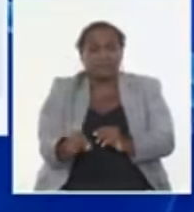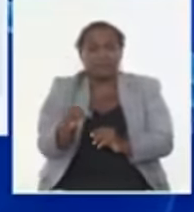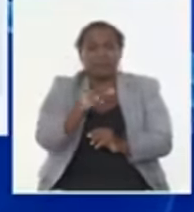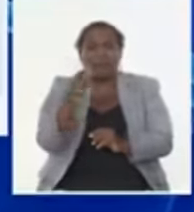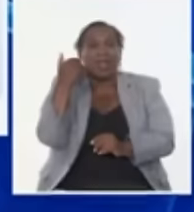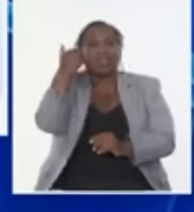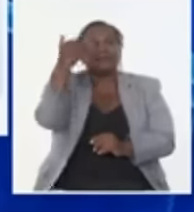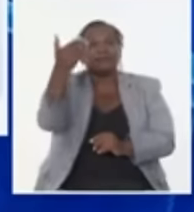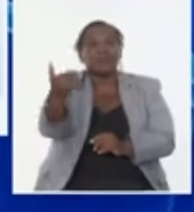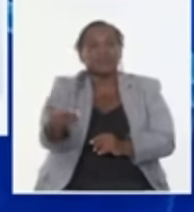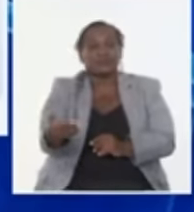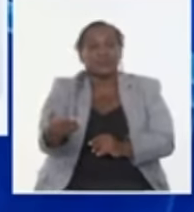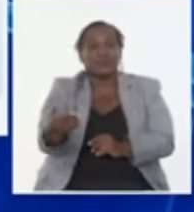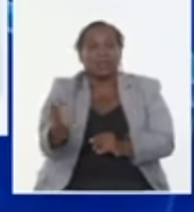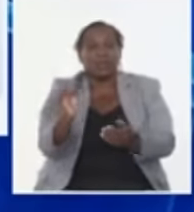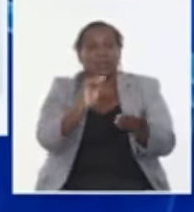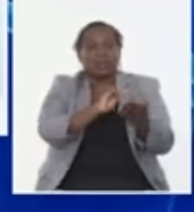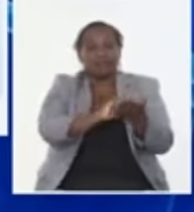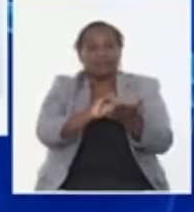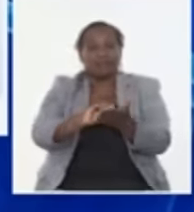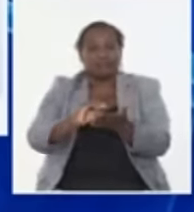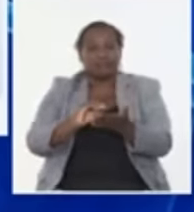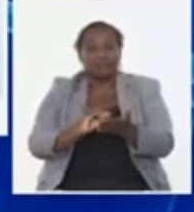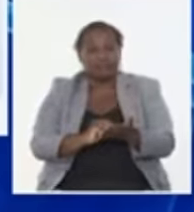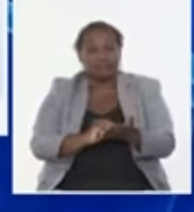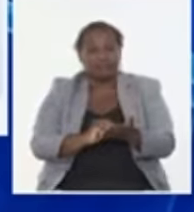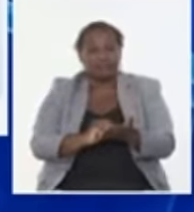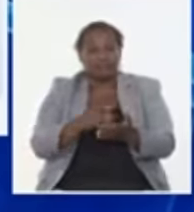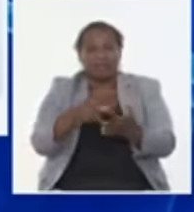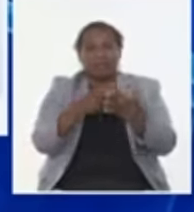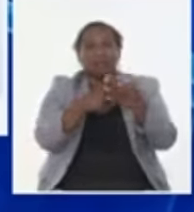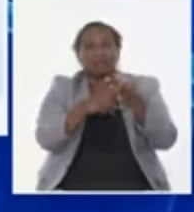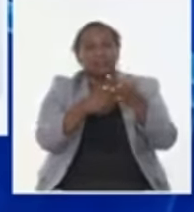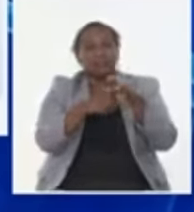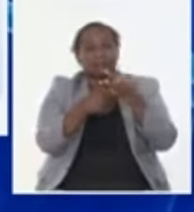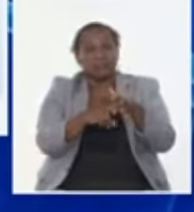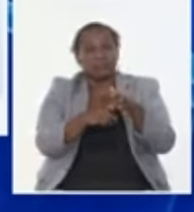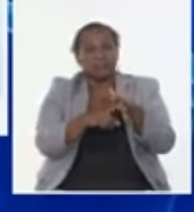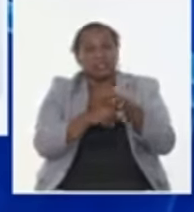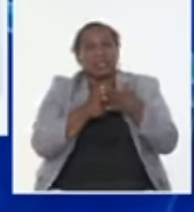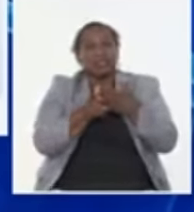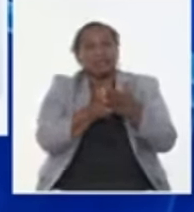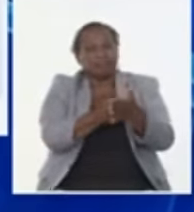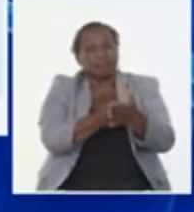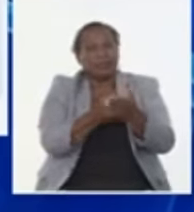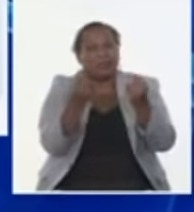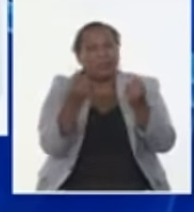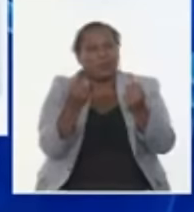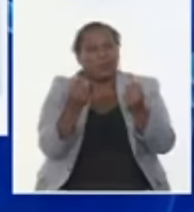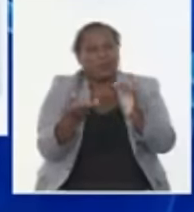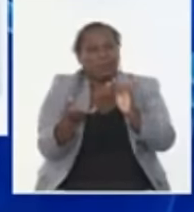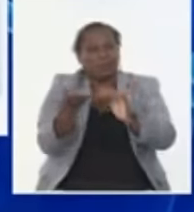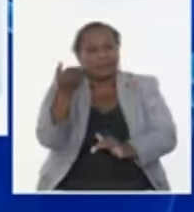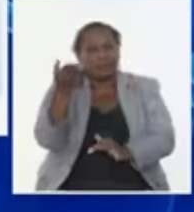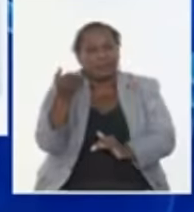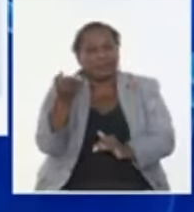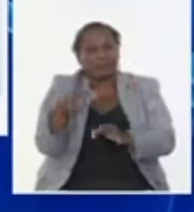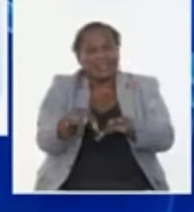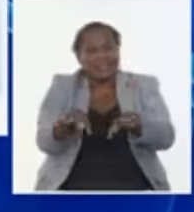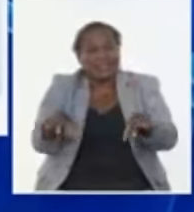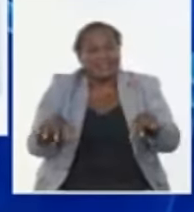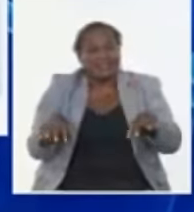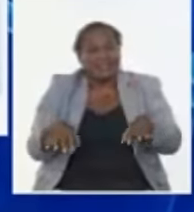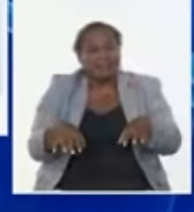proyecciones a implementar con el fin de corregirlas y reimpulsar la economía en un escenario